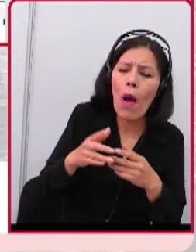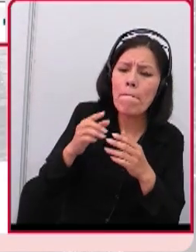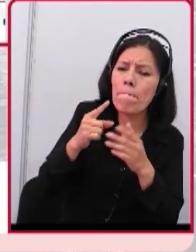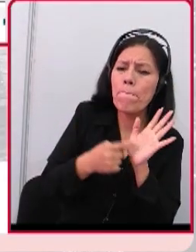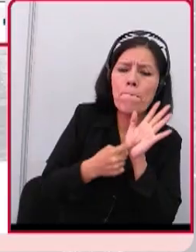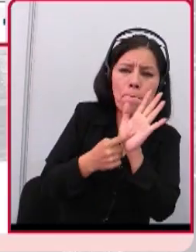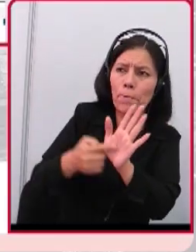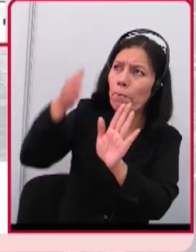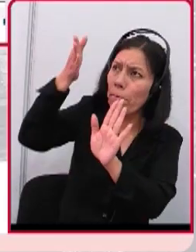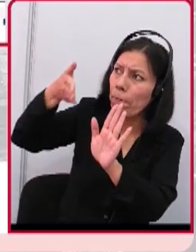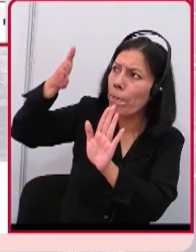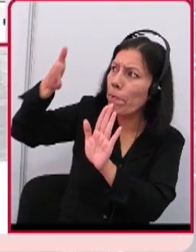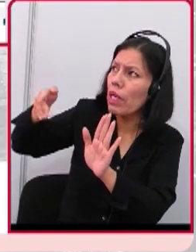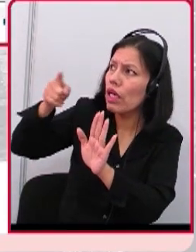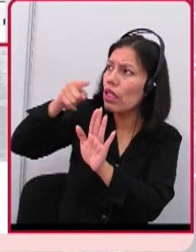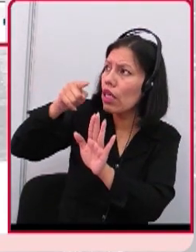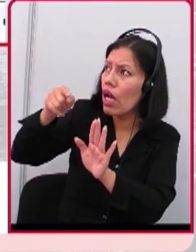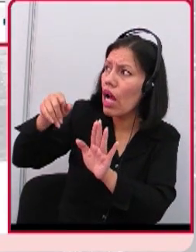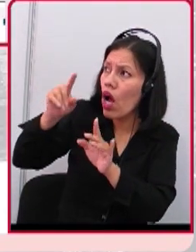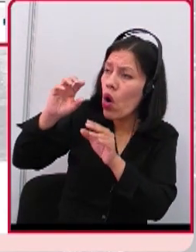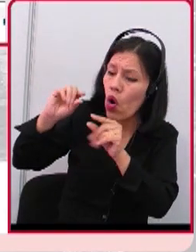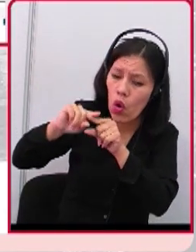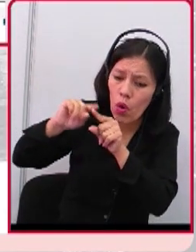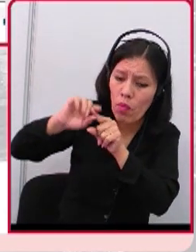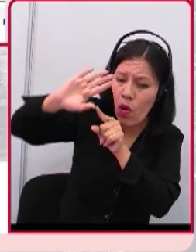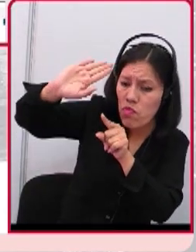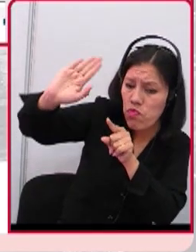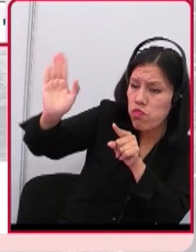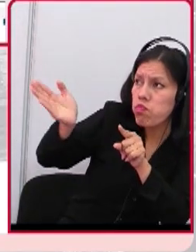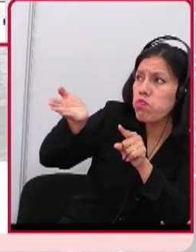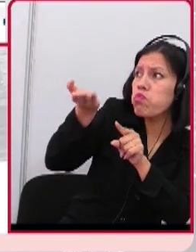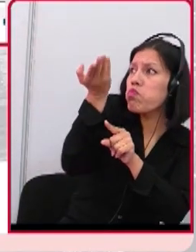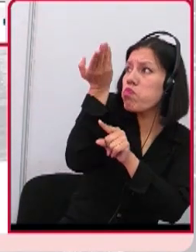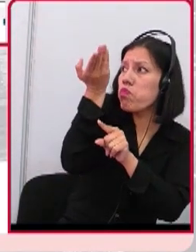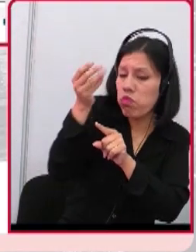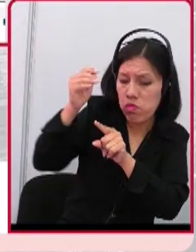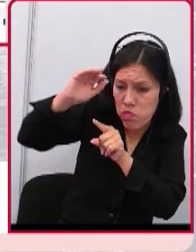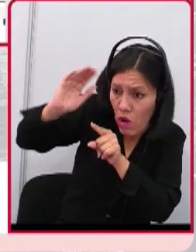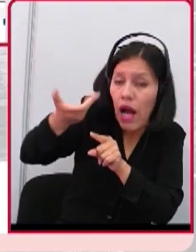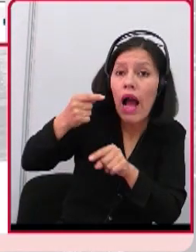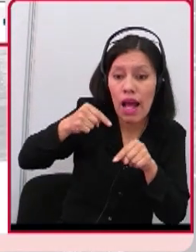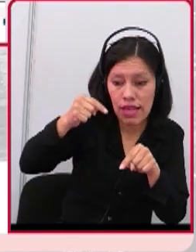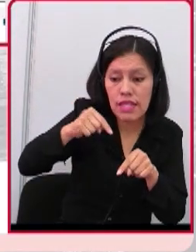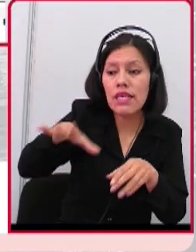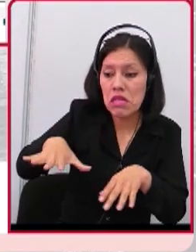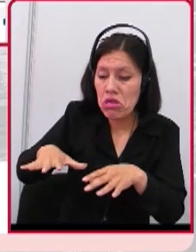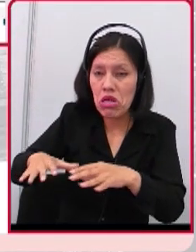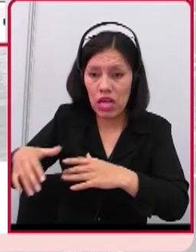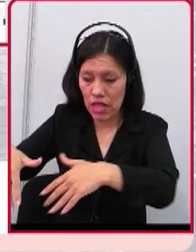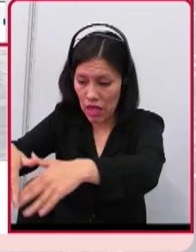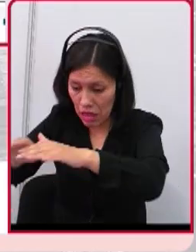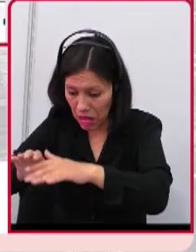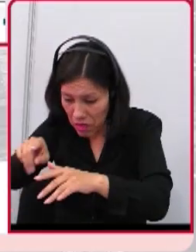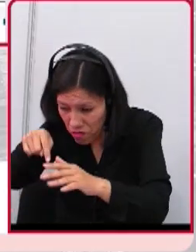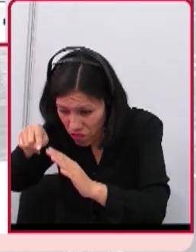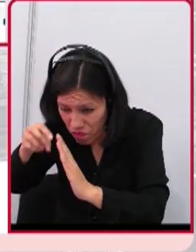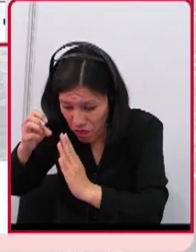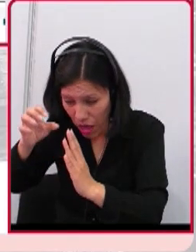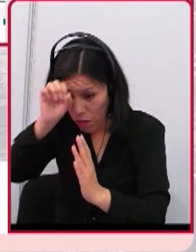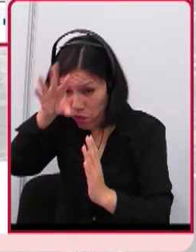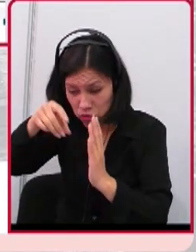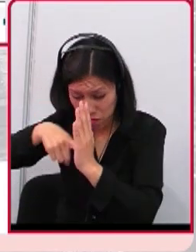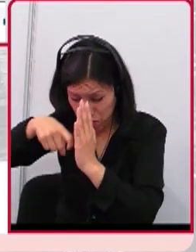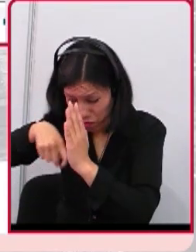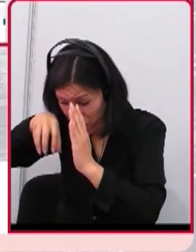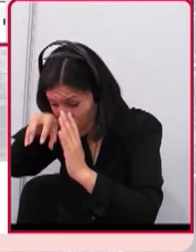representar. Esta línea como arco que se ve aquí es un intrusivo que aparece en mina. Y en la simulación, algunas las llega a representar. No